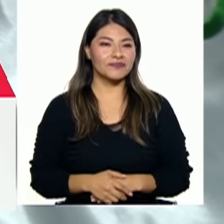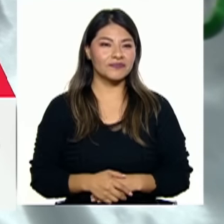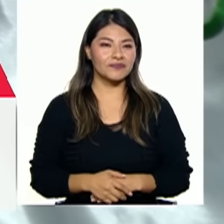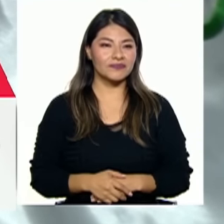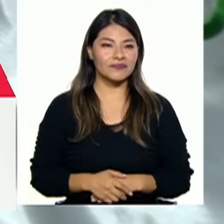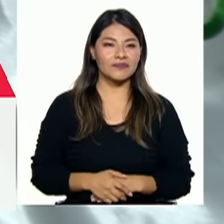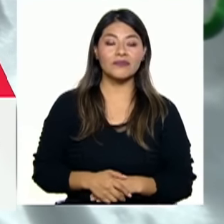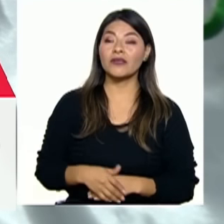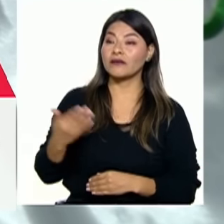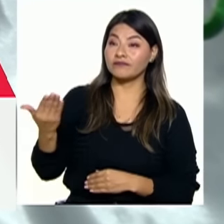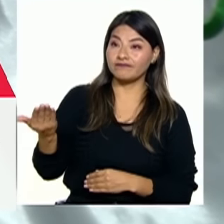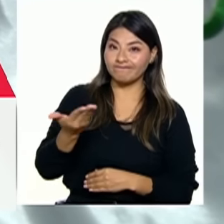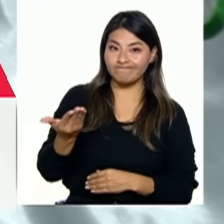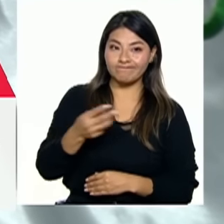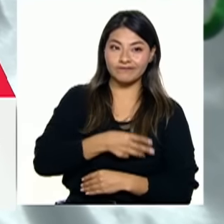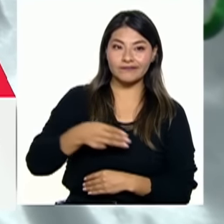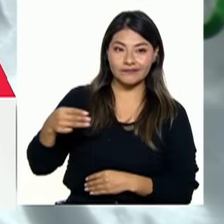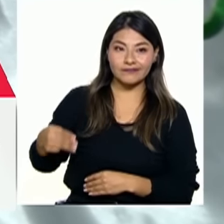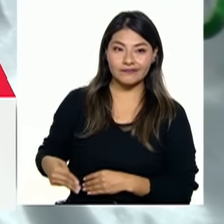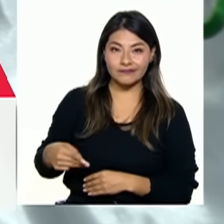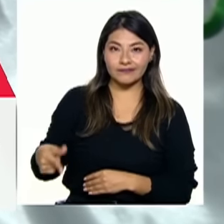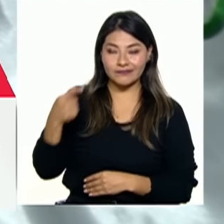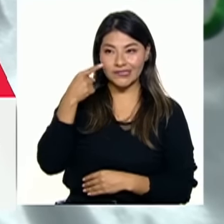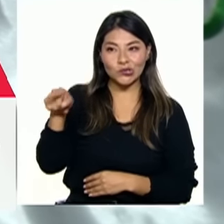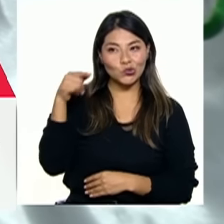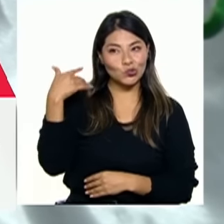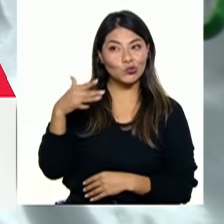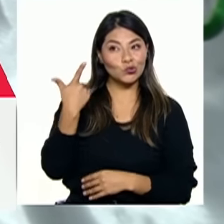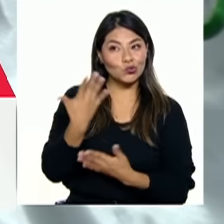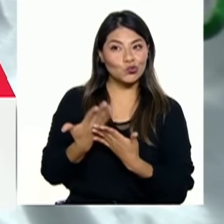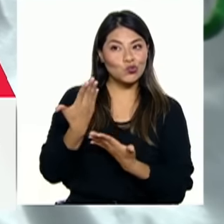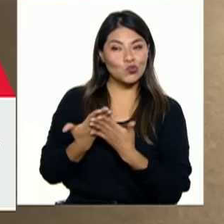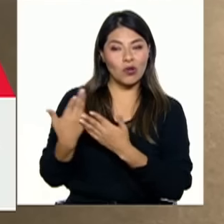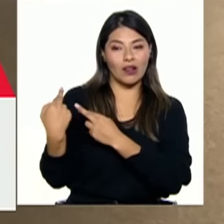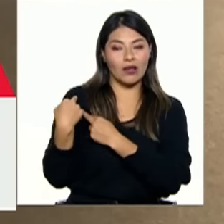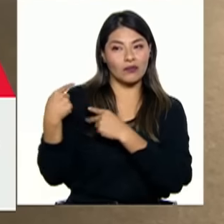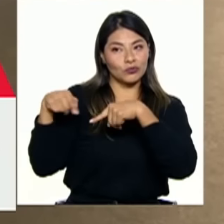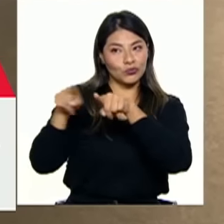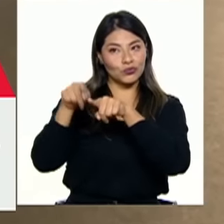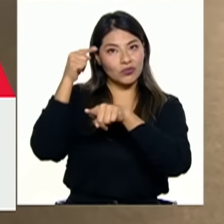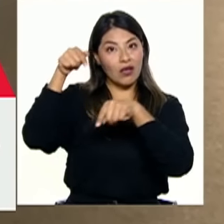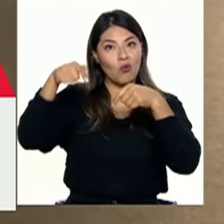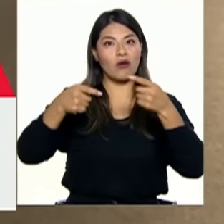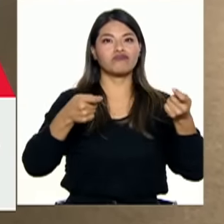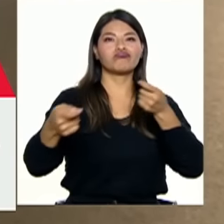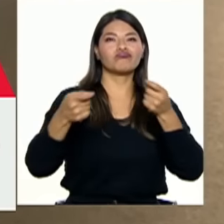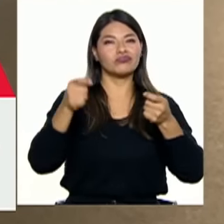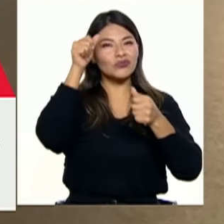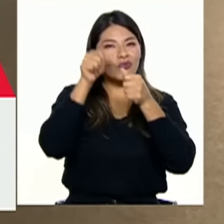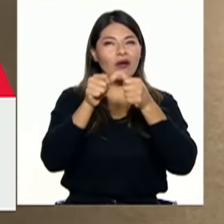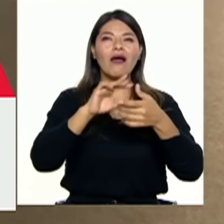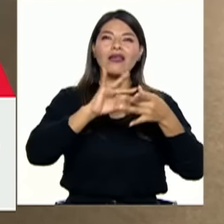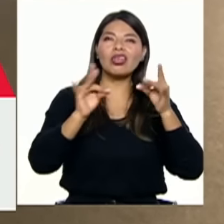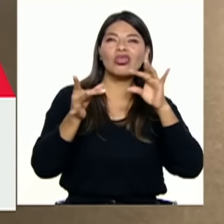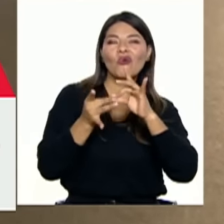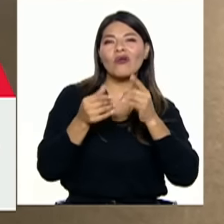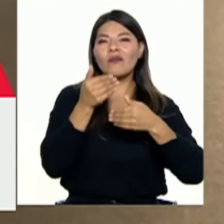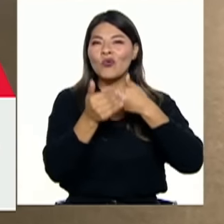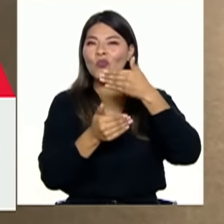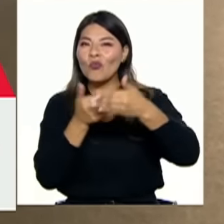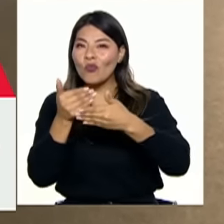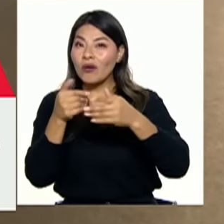Señores ministros, en sus manos está la clave para que este gobierno pase a la historia como aquel gobierno que comenzó a cambiar